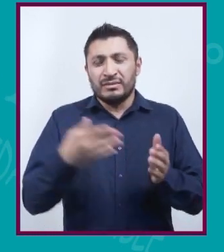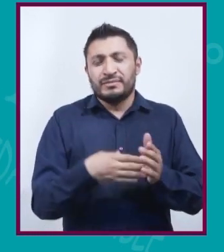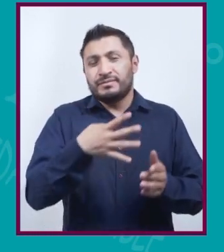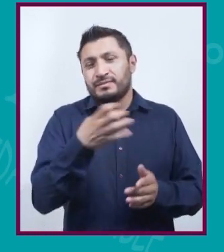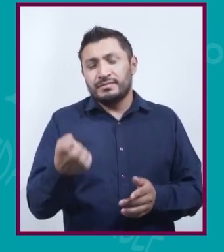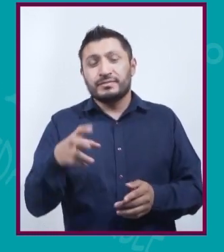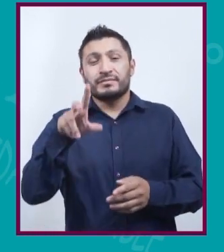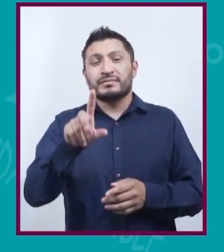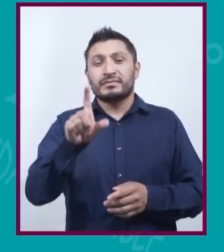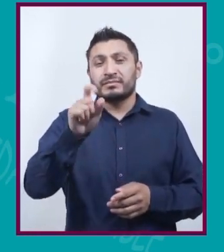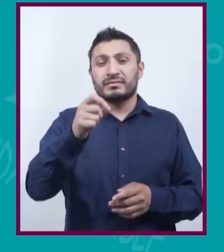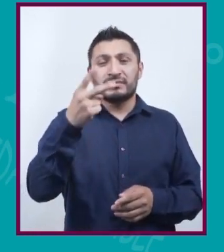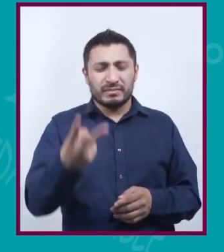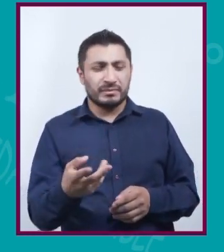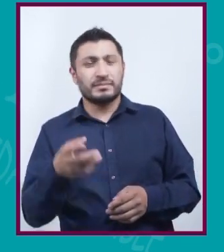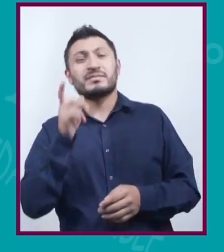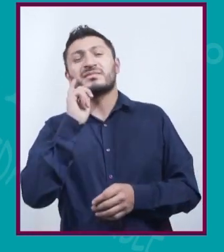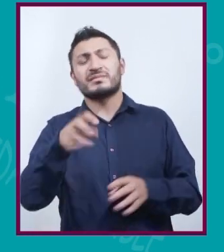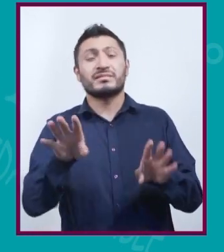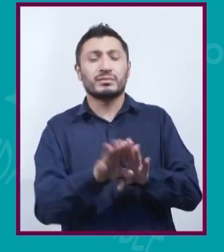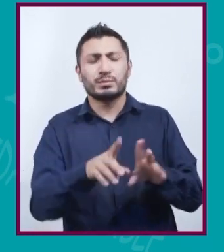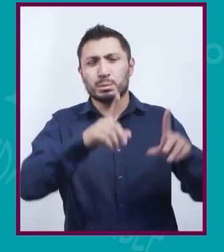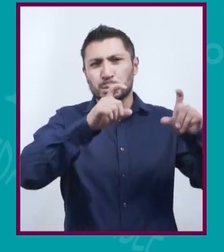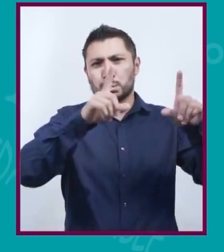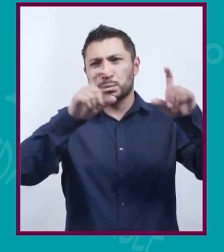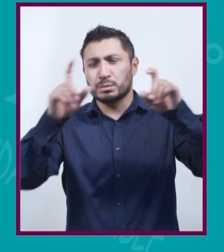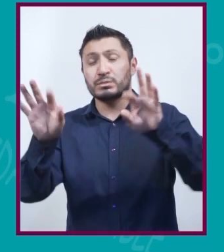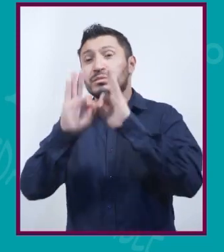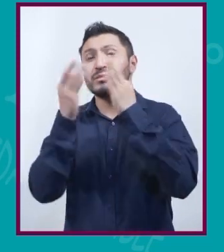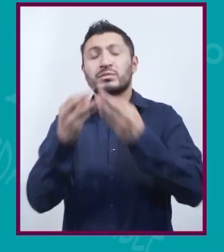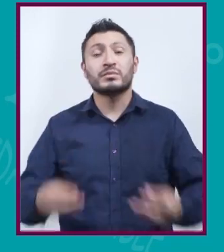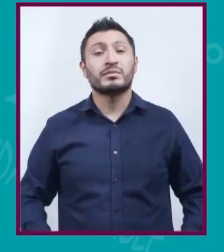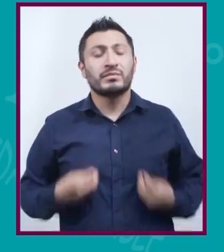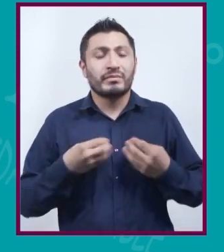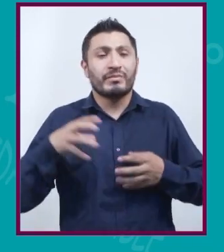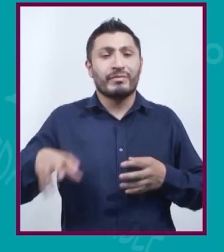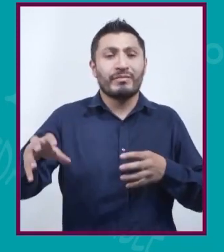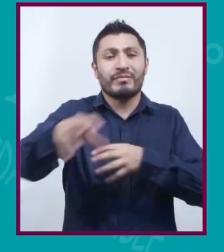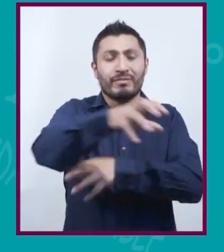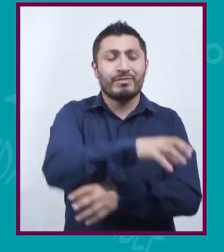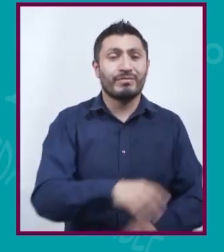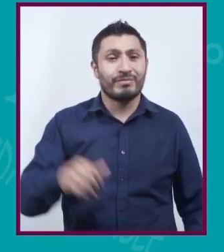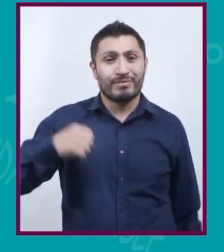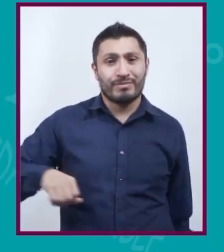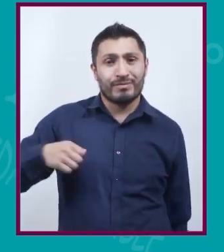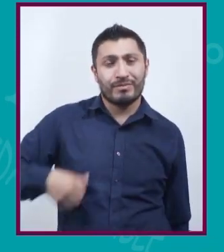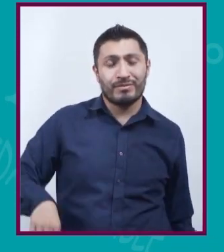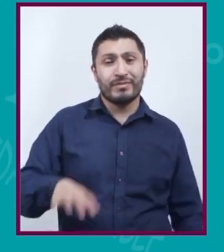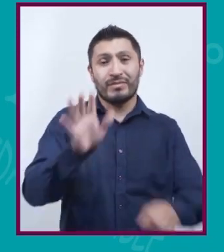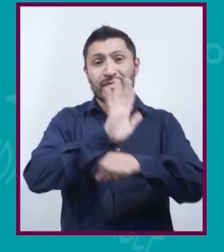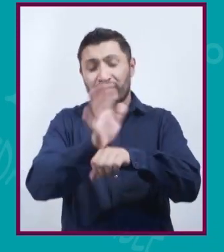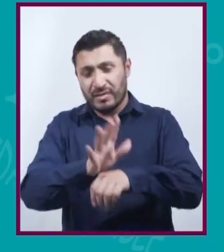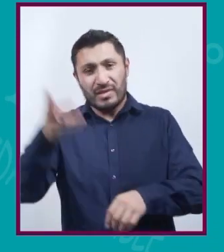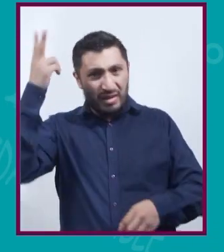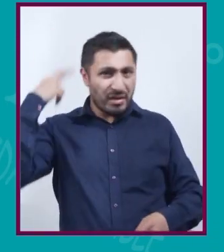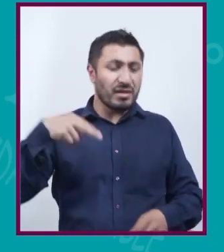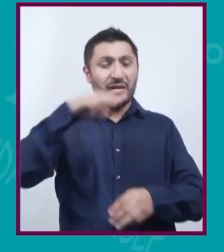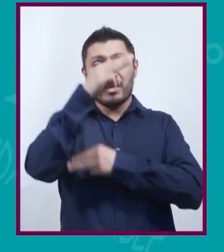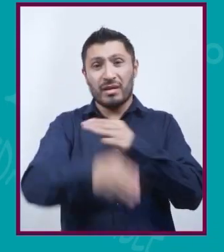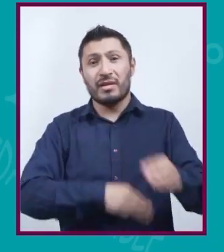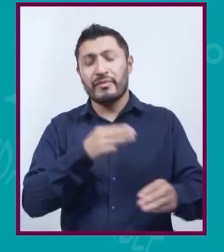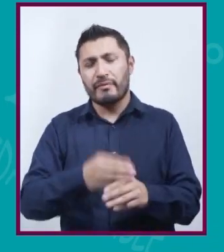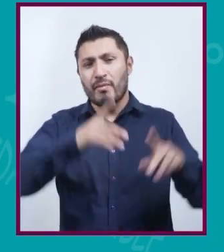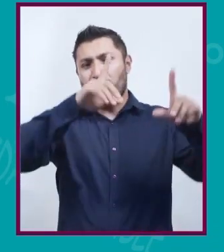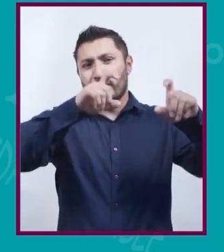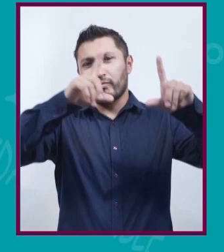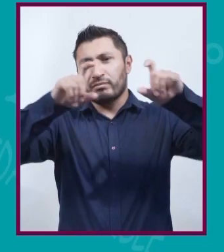las cuales retrataban paisajes y estilos de vida de regiones remotas. Los cineastas viajaban por el mundo para registrar y